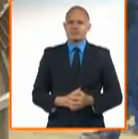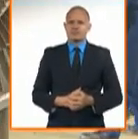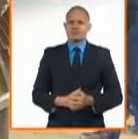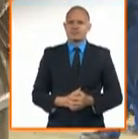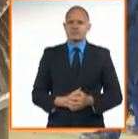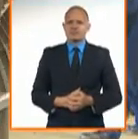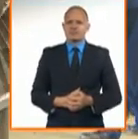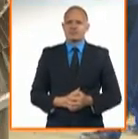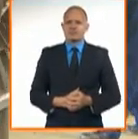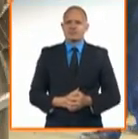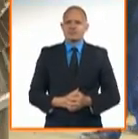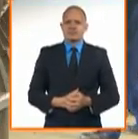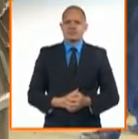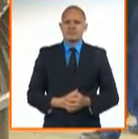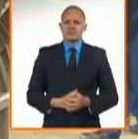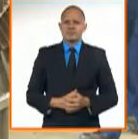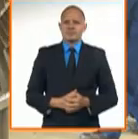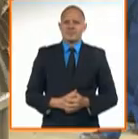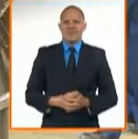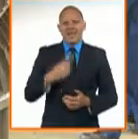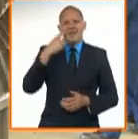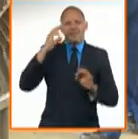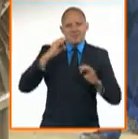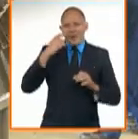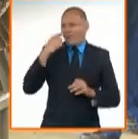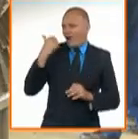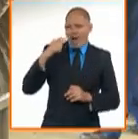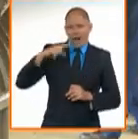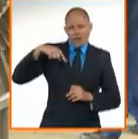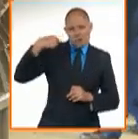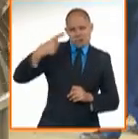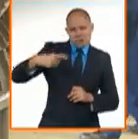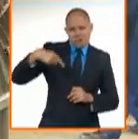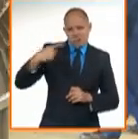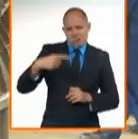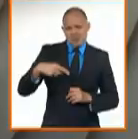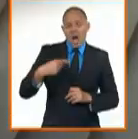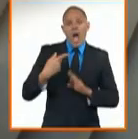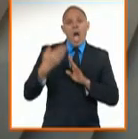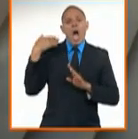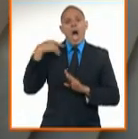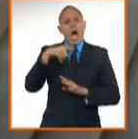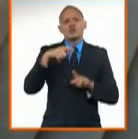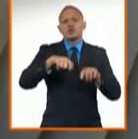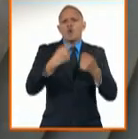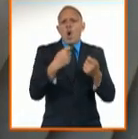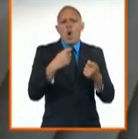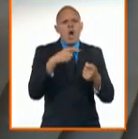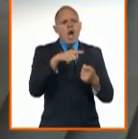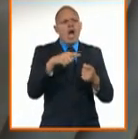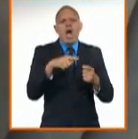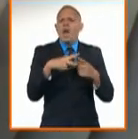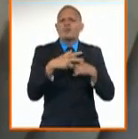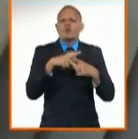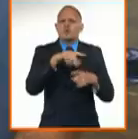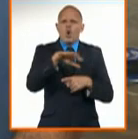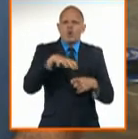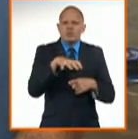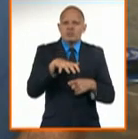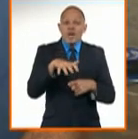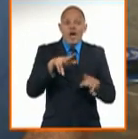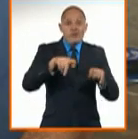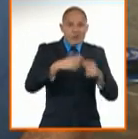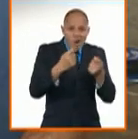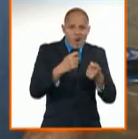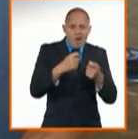este tipo de rotor hasta ahora era reparado en talleres de su fabricante en el exterior por